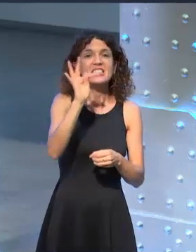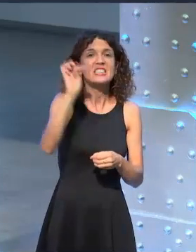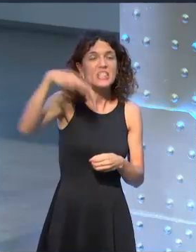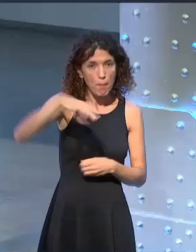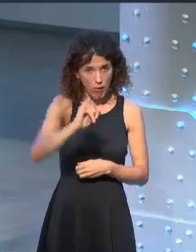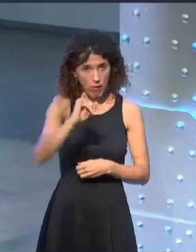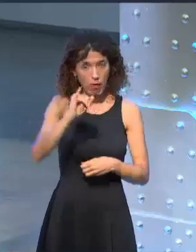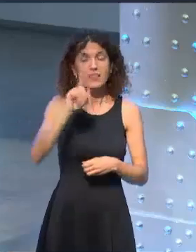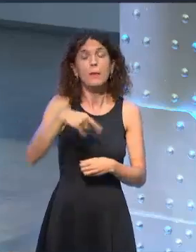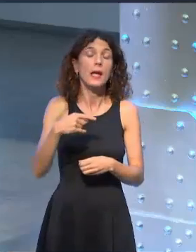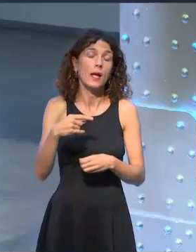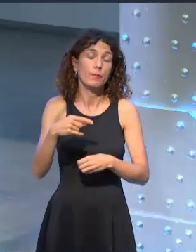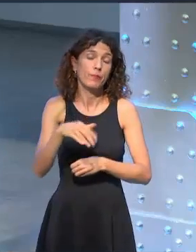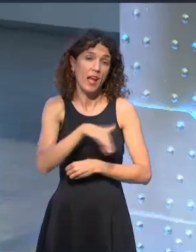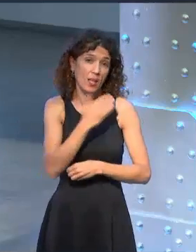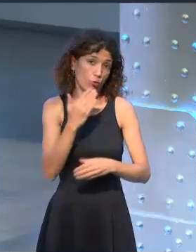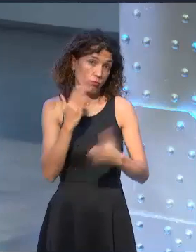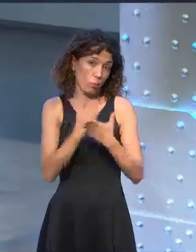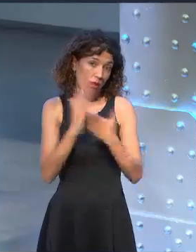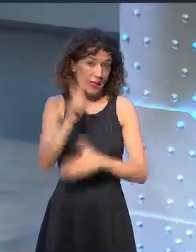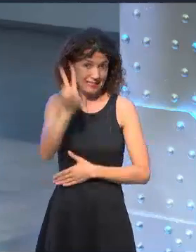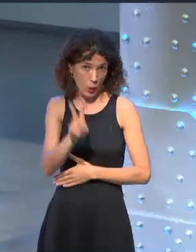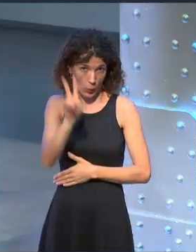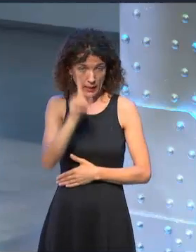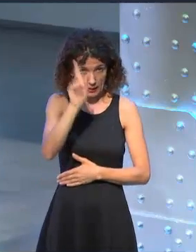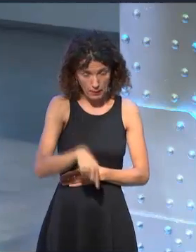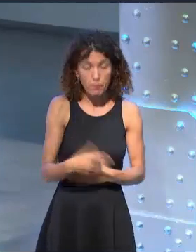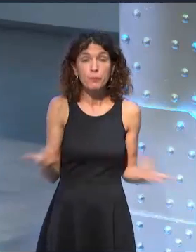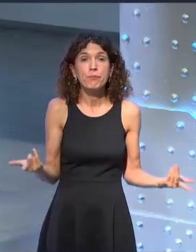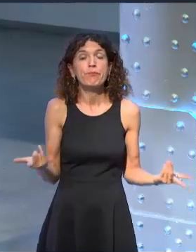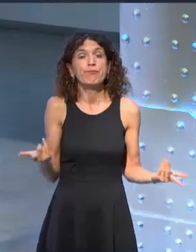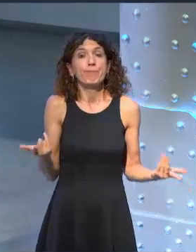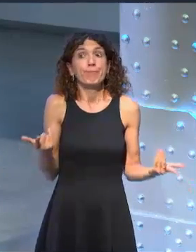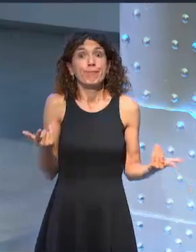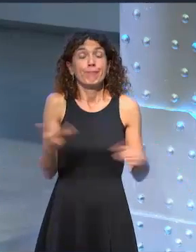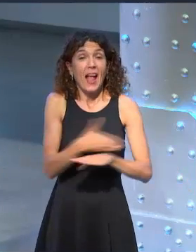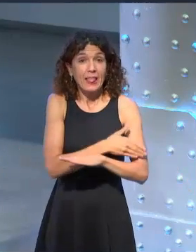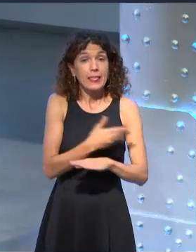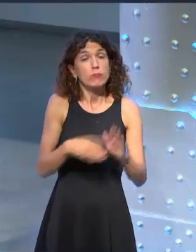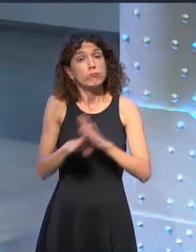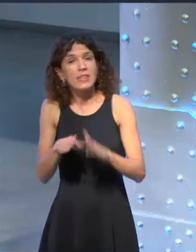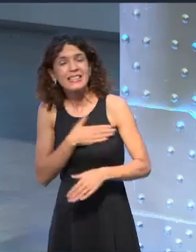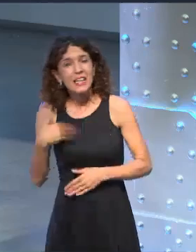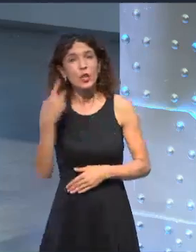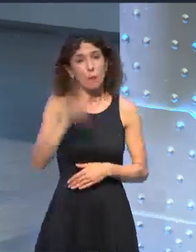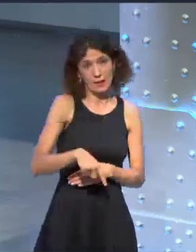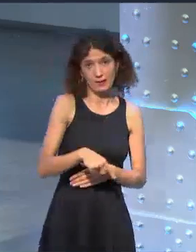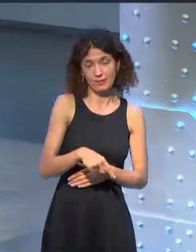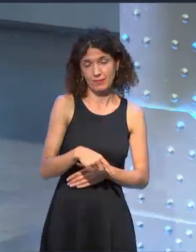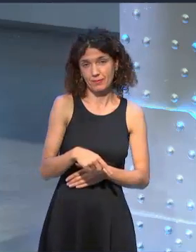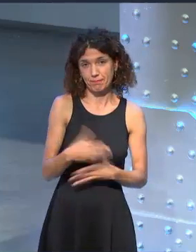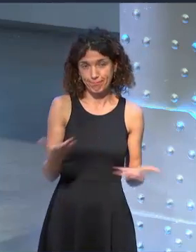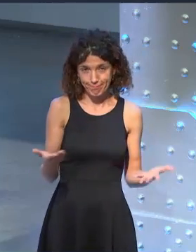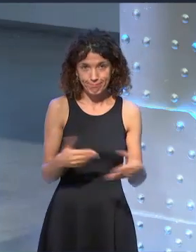y estudiantes de secundaria. Antes de proseguir, pues también me gustaría